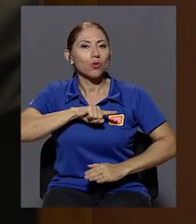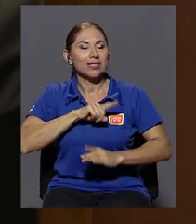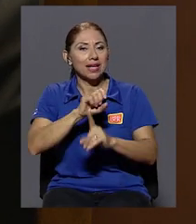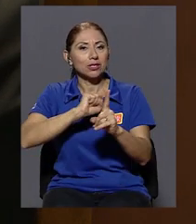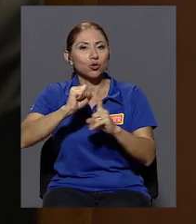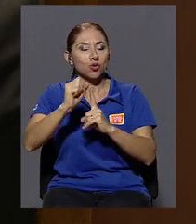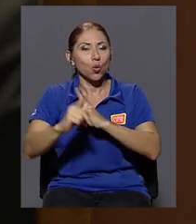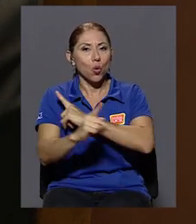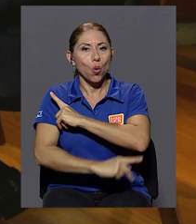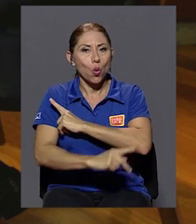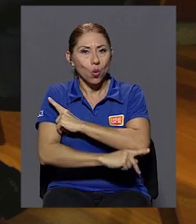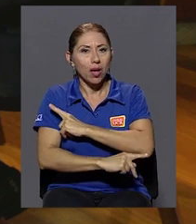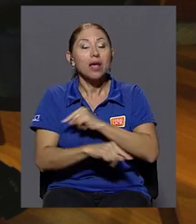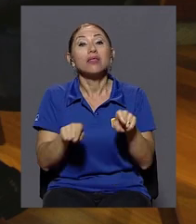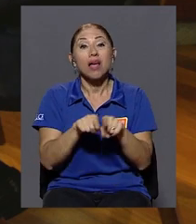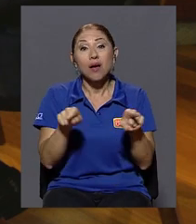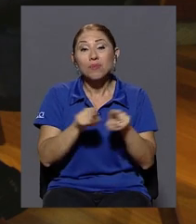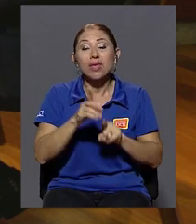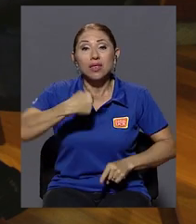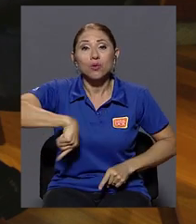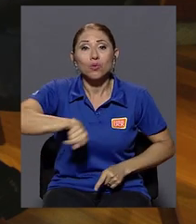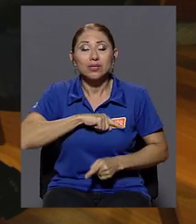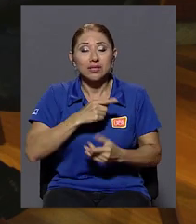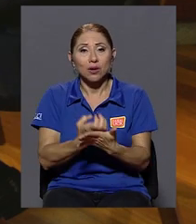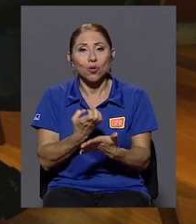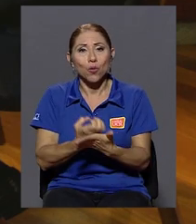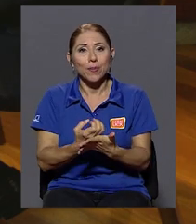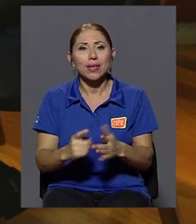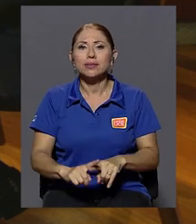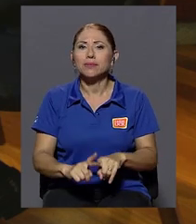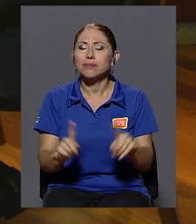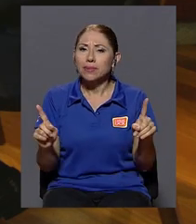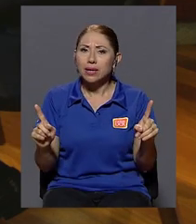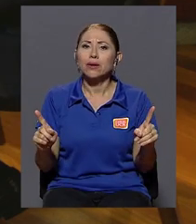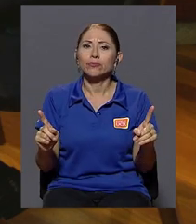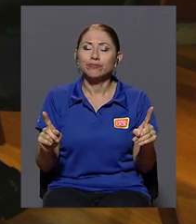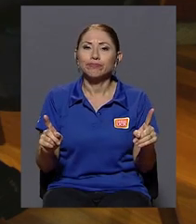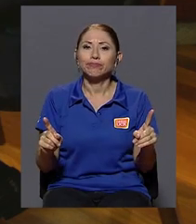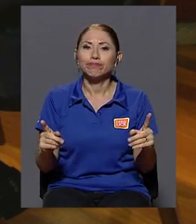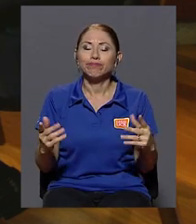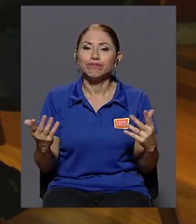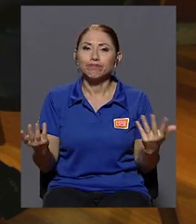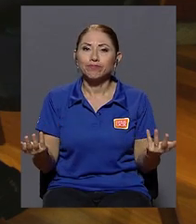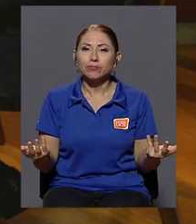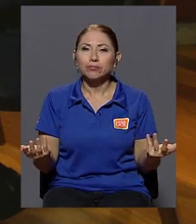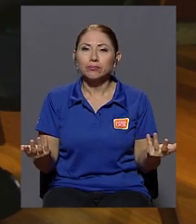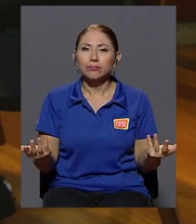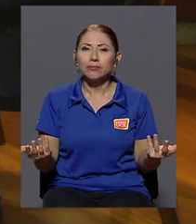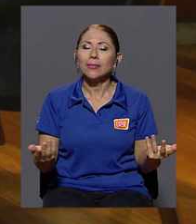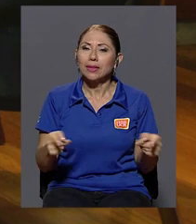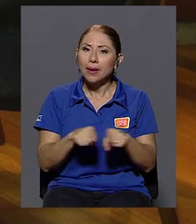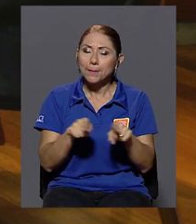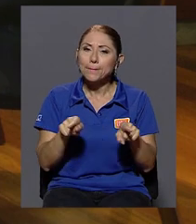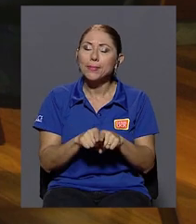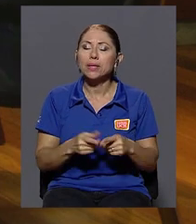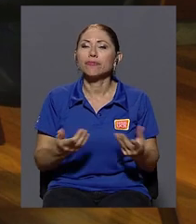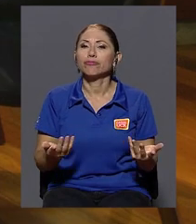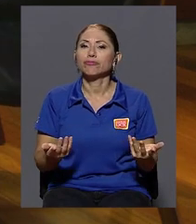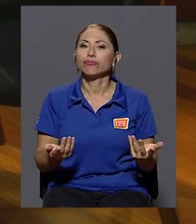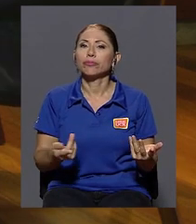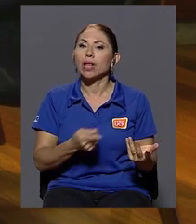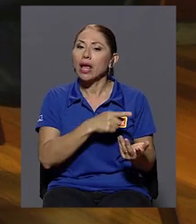nuestras sociedades, de nuestros países, también de nuestras economías, pero no dejan de señalar